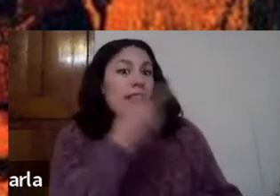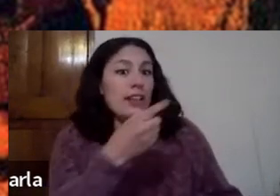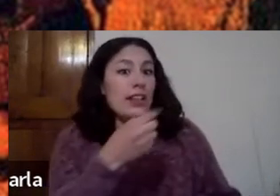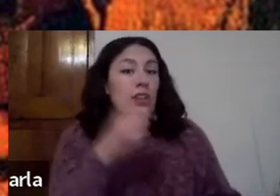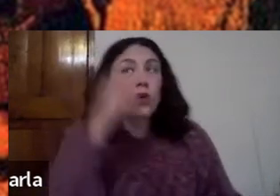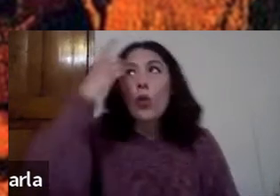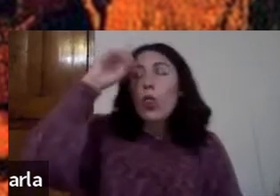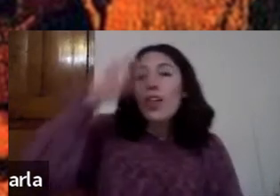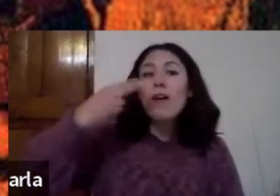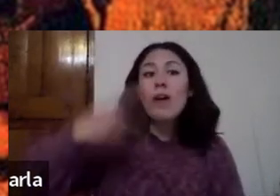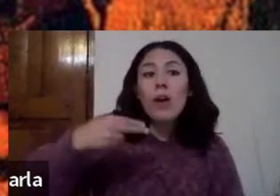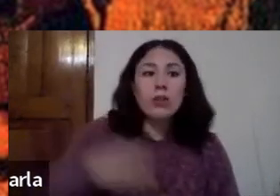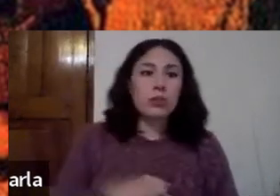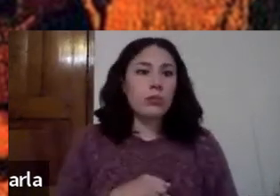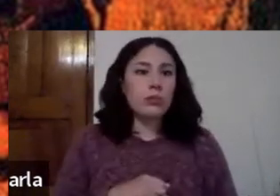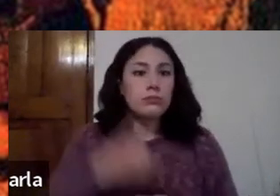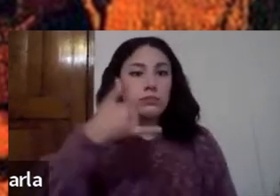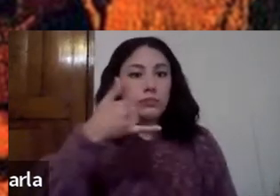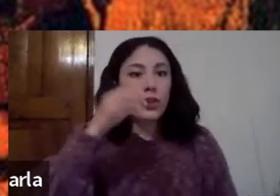el Yo Soy.